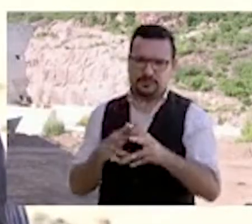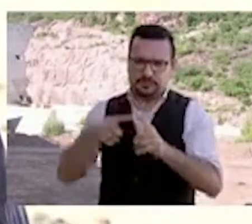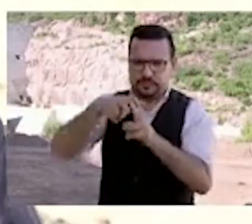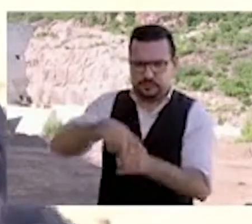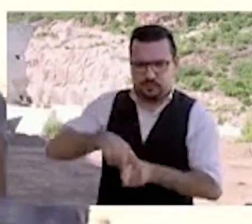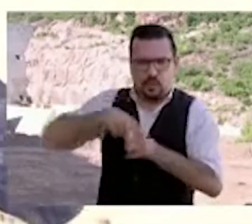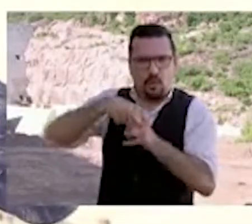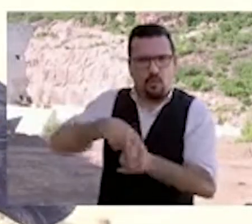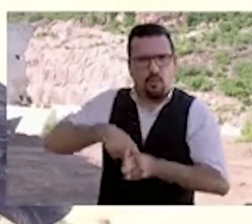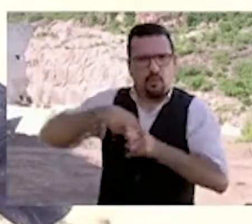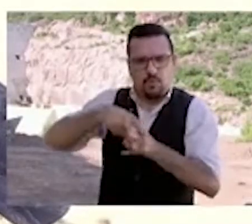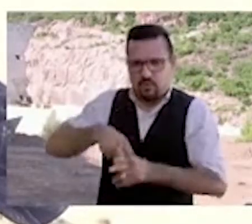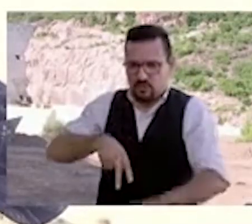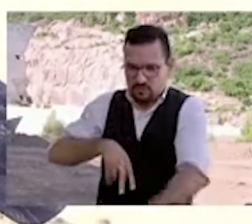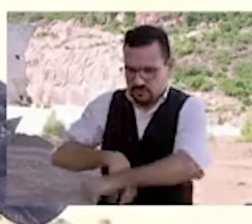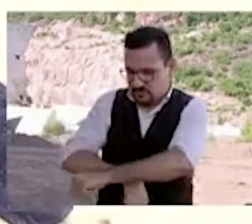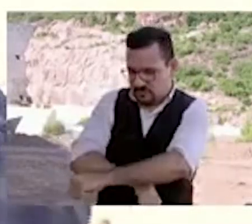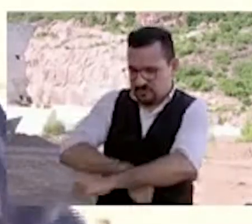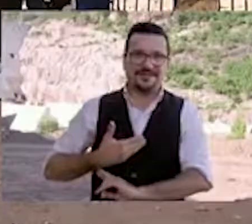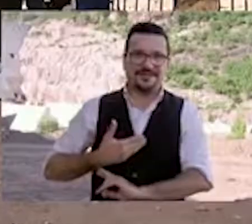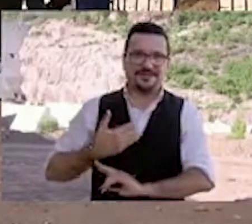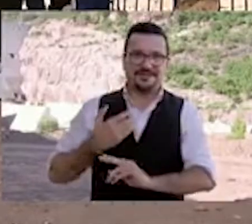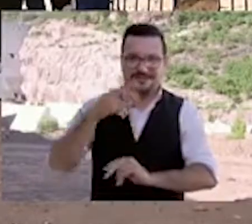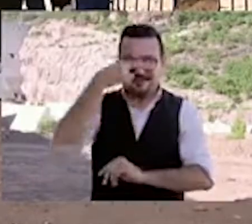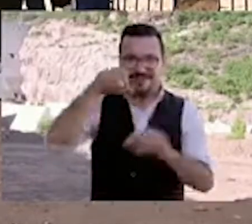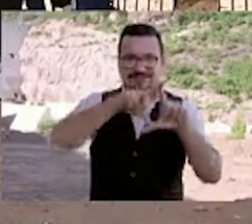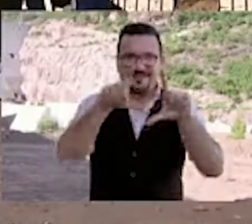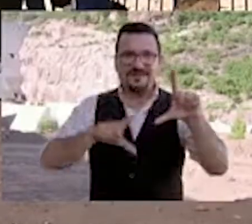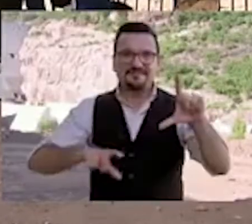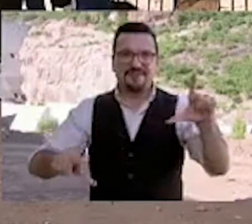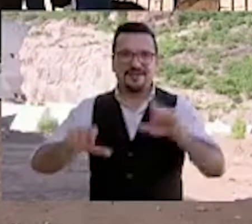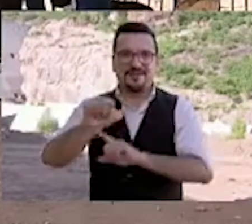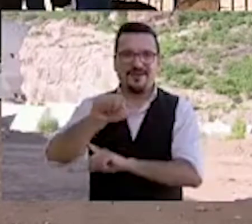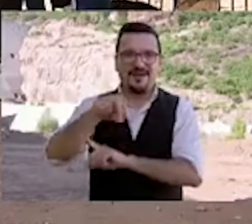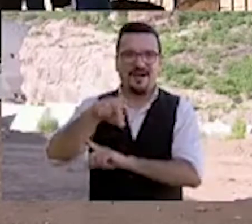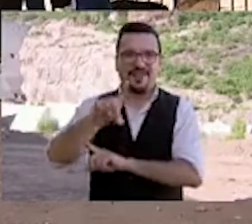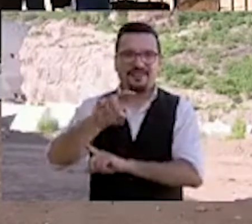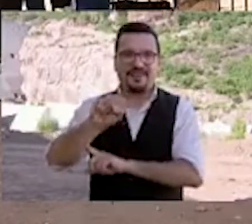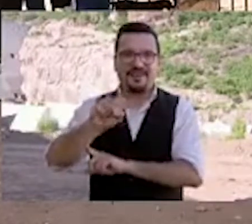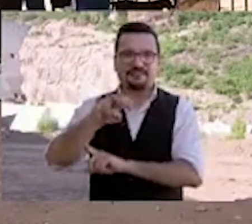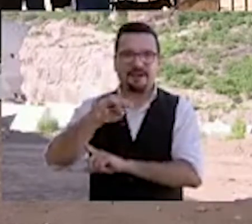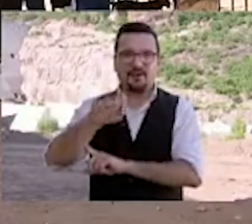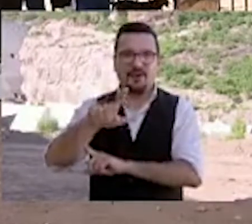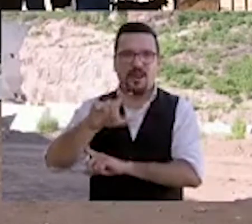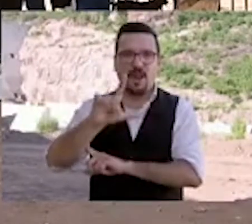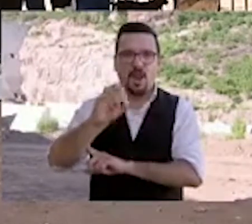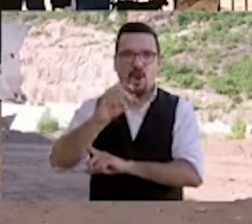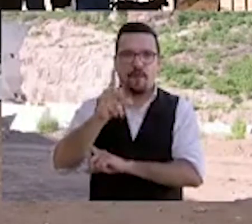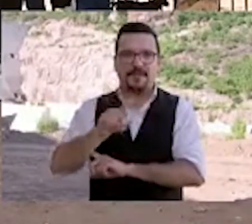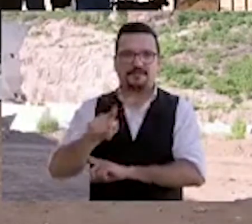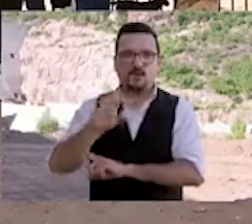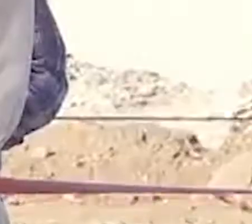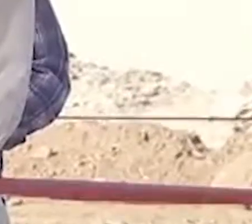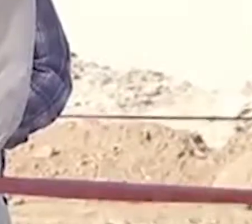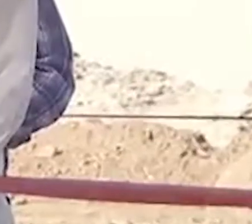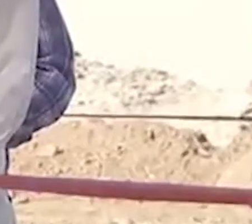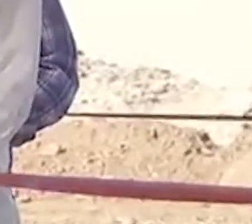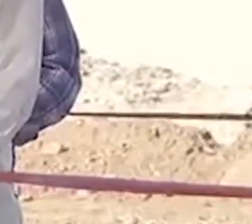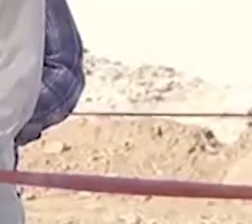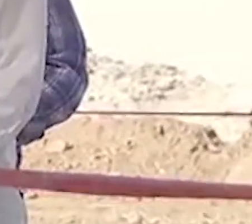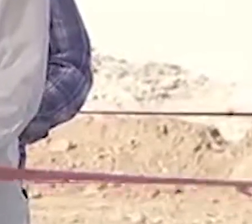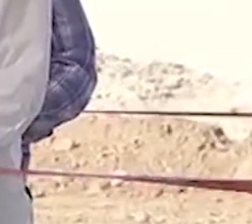Esta tarde, el presidente de la República, Andrés Manuel López Obrador, inauguró la presa Bicentenario Los Pilares en Río Mayo, Sonora.